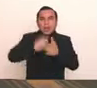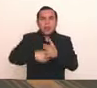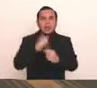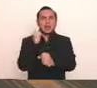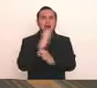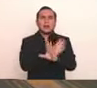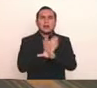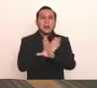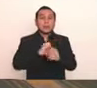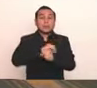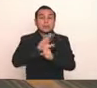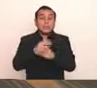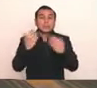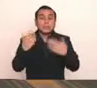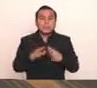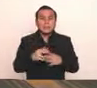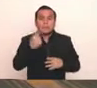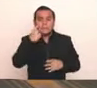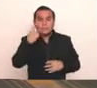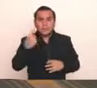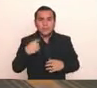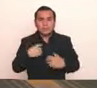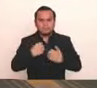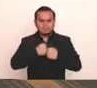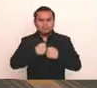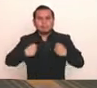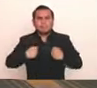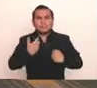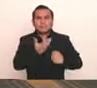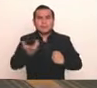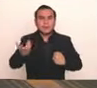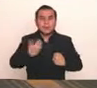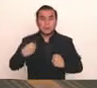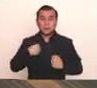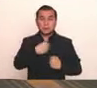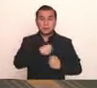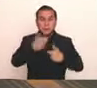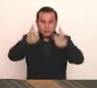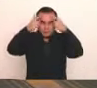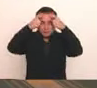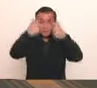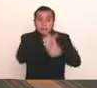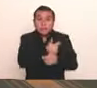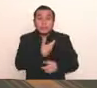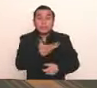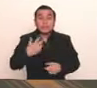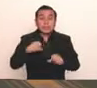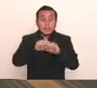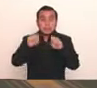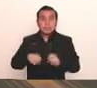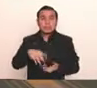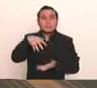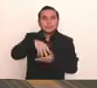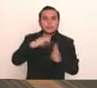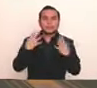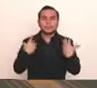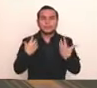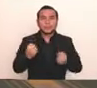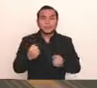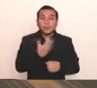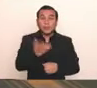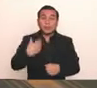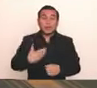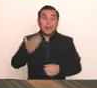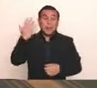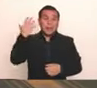enfermedad hemos encontrado el heroísmo y la valentía y la valentía del personal médico de enfermería del sistema público de salud ese mismo que había